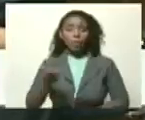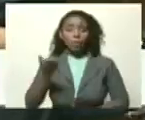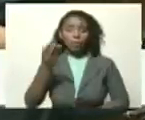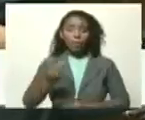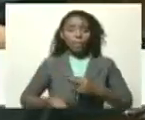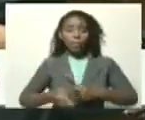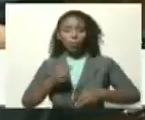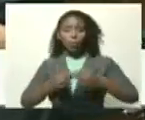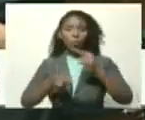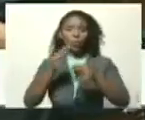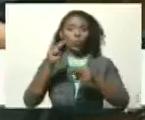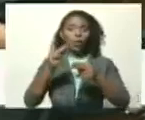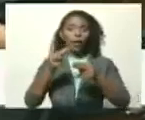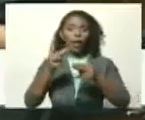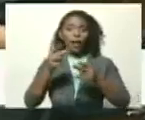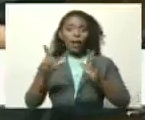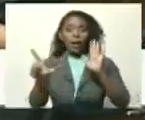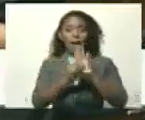las leyes para la paz.